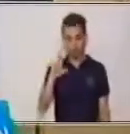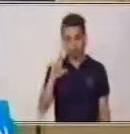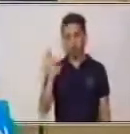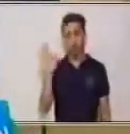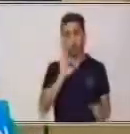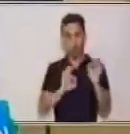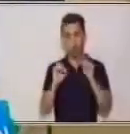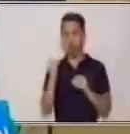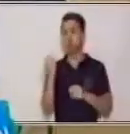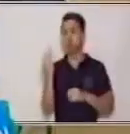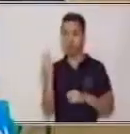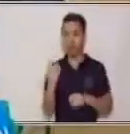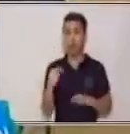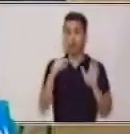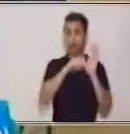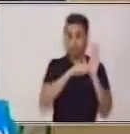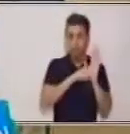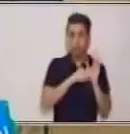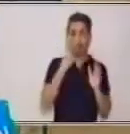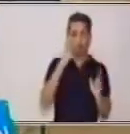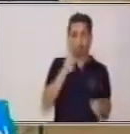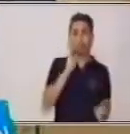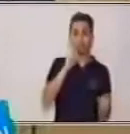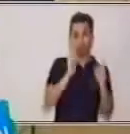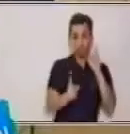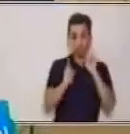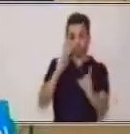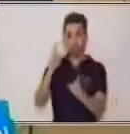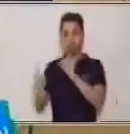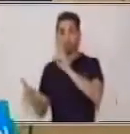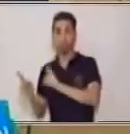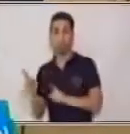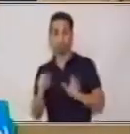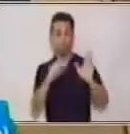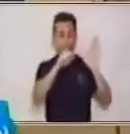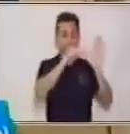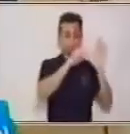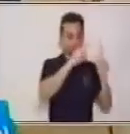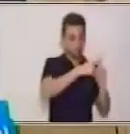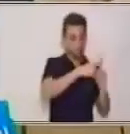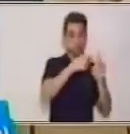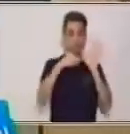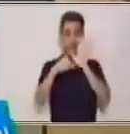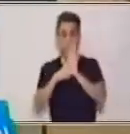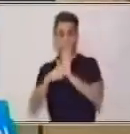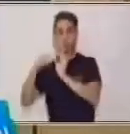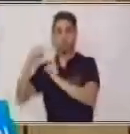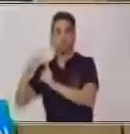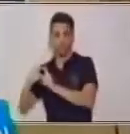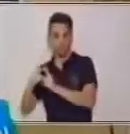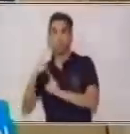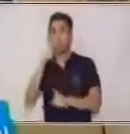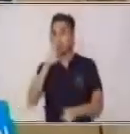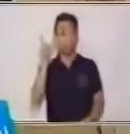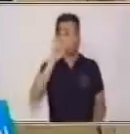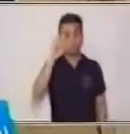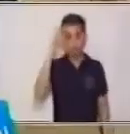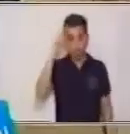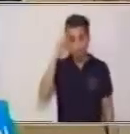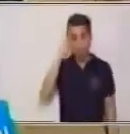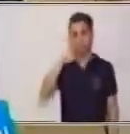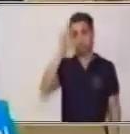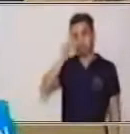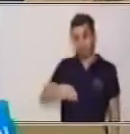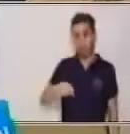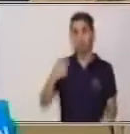positivo, negativo, positivo. Siempre. Si usted no lo recuerda bien, tiene que utilizar su ley